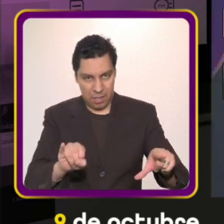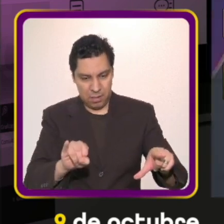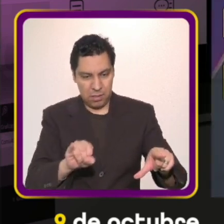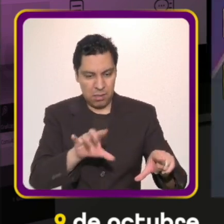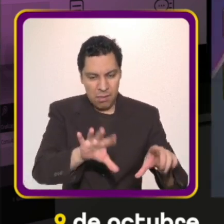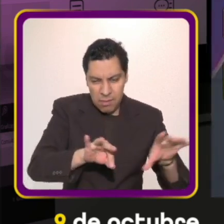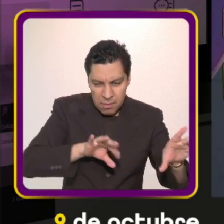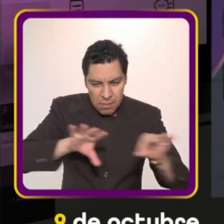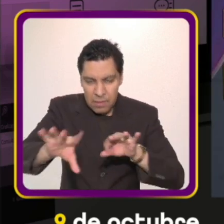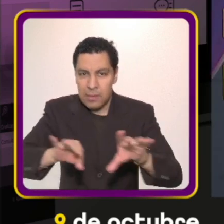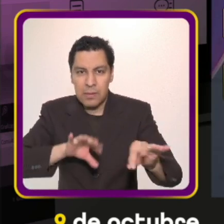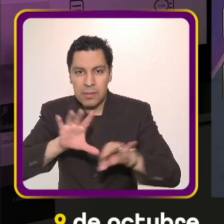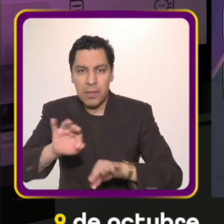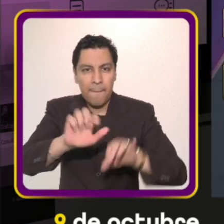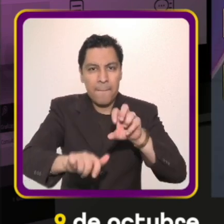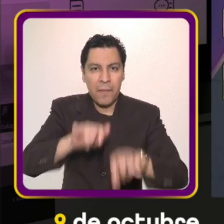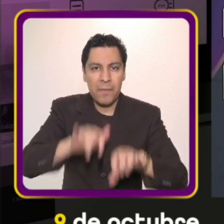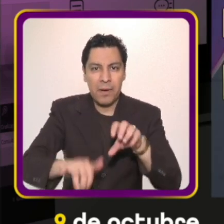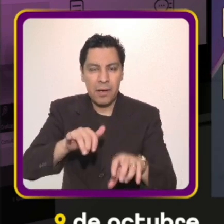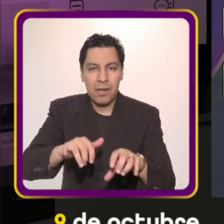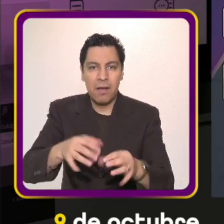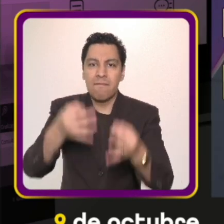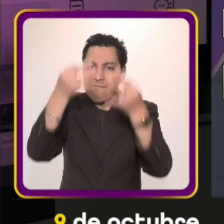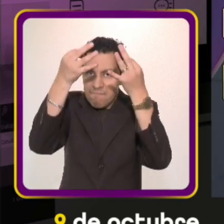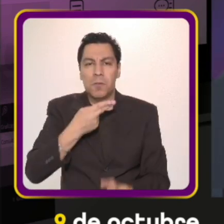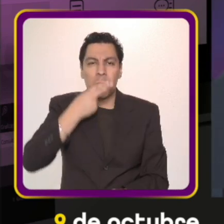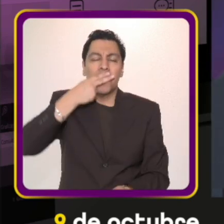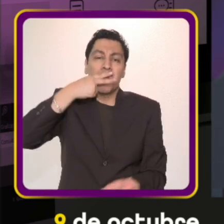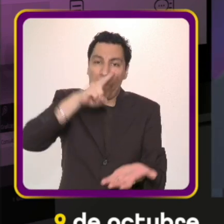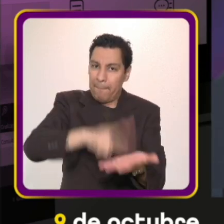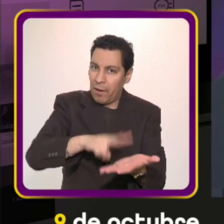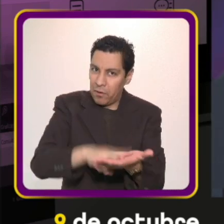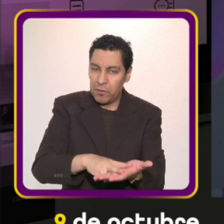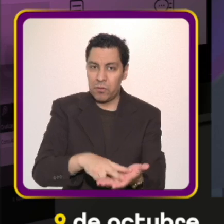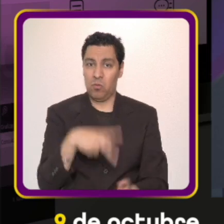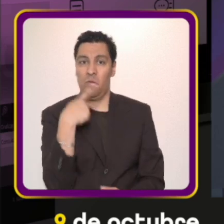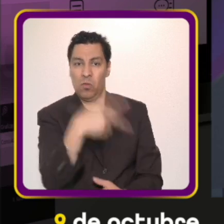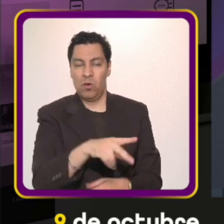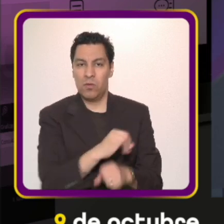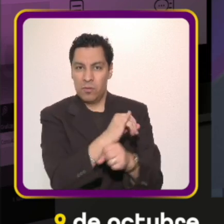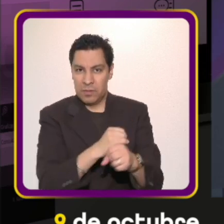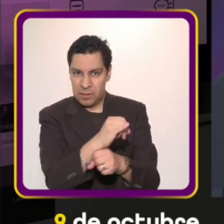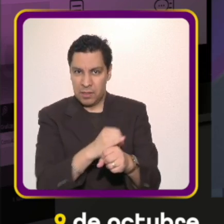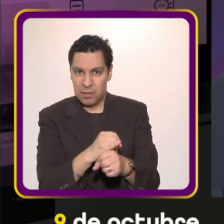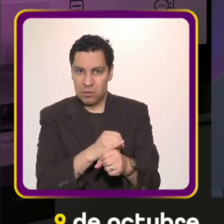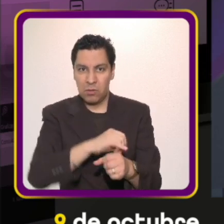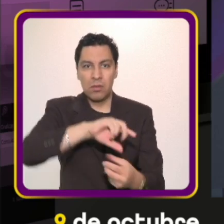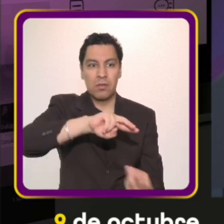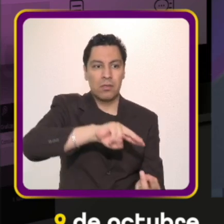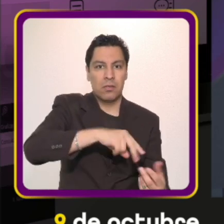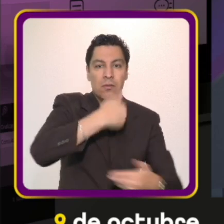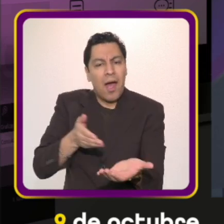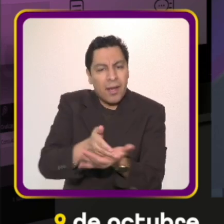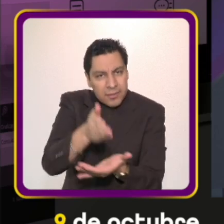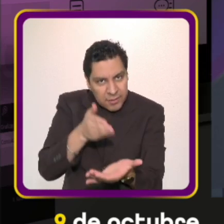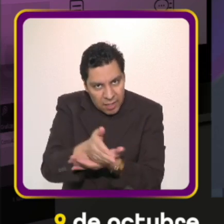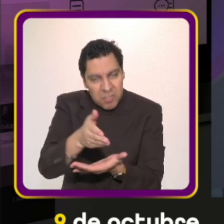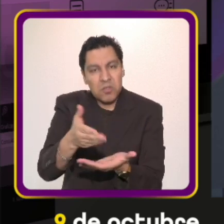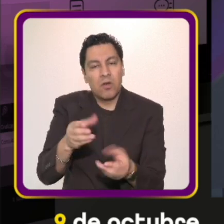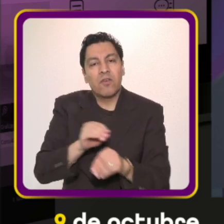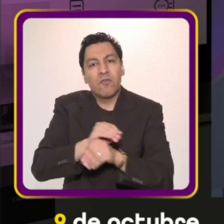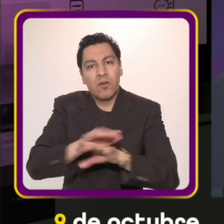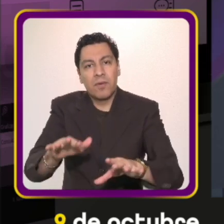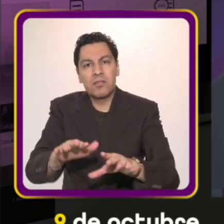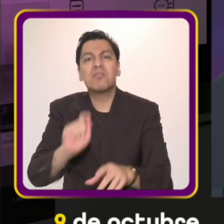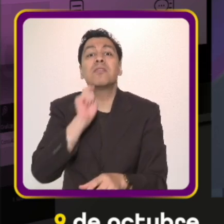información errónea, no verificada o falsa. No solo iluminan la verdad, sino que también inspiran,